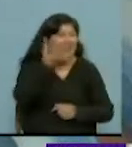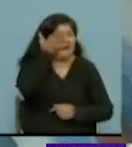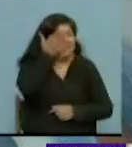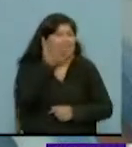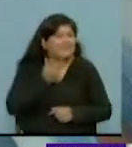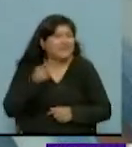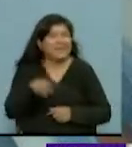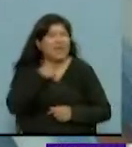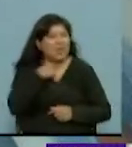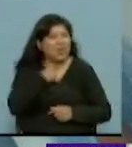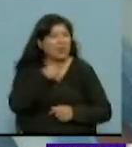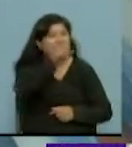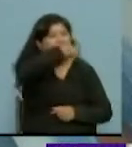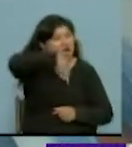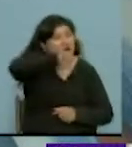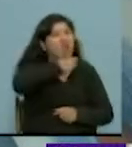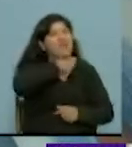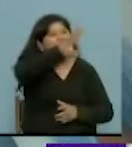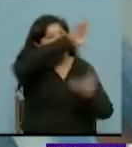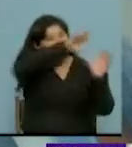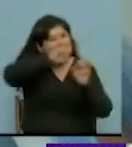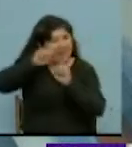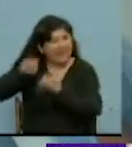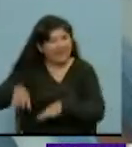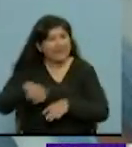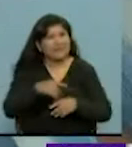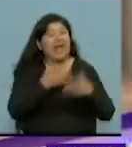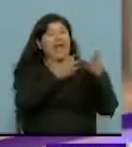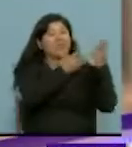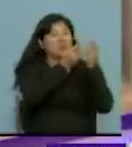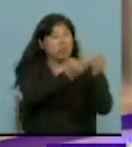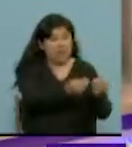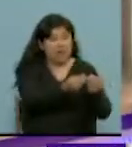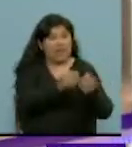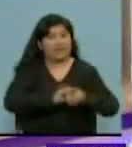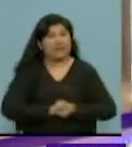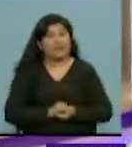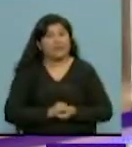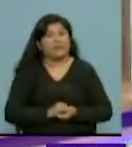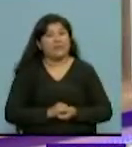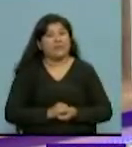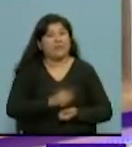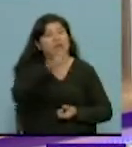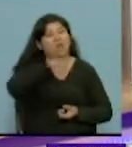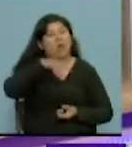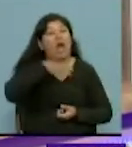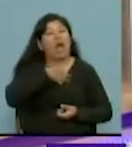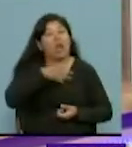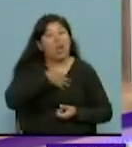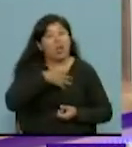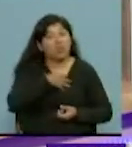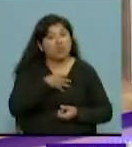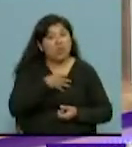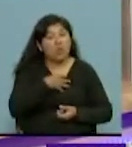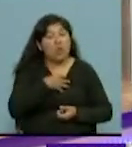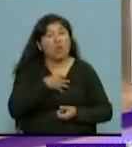y tiene la idea justamente de ayudar, de ser solidarias con los chicos y a la vez los alumnos cumplir con un viaje de egresados,